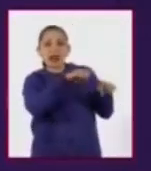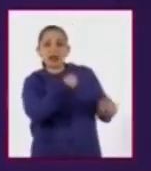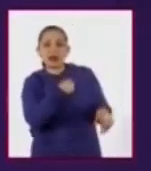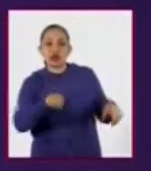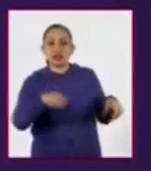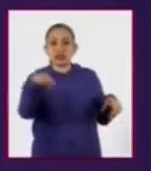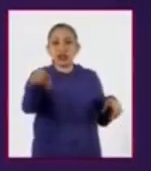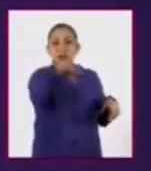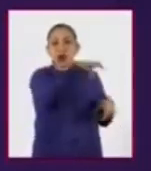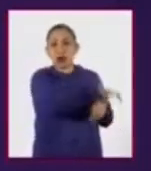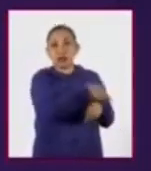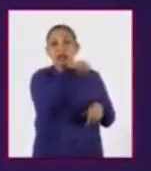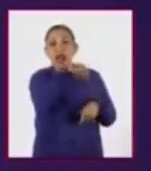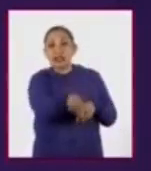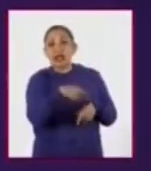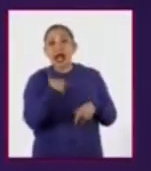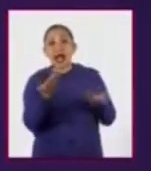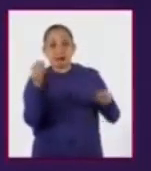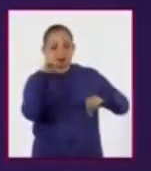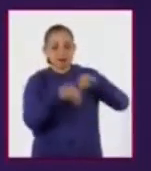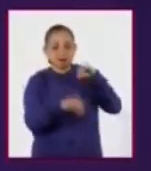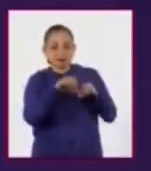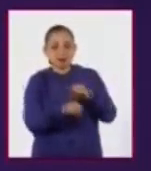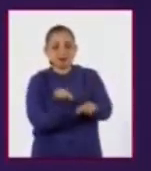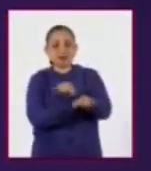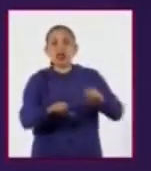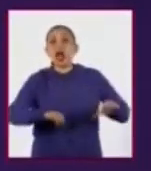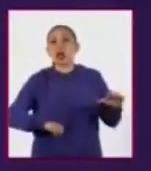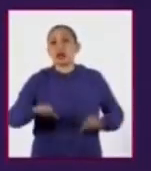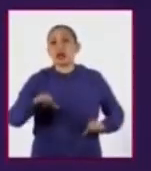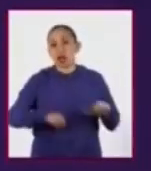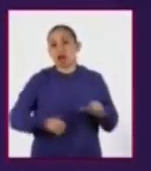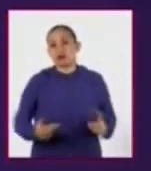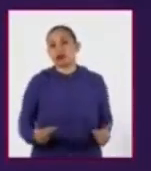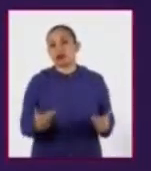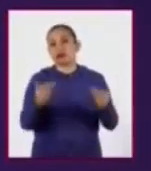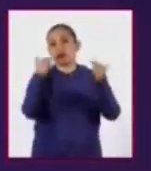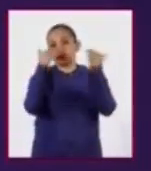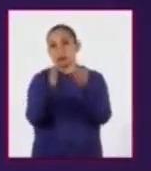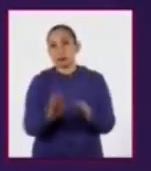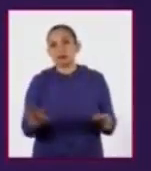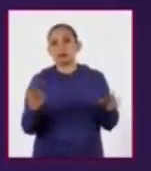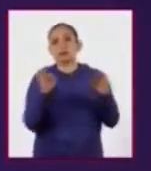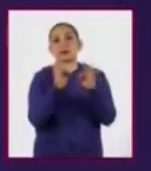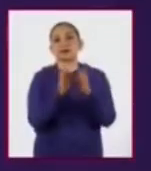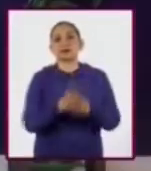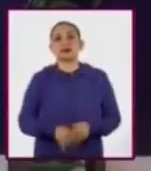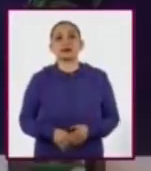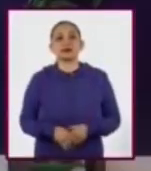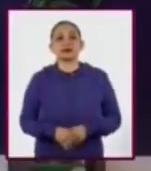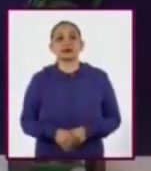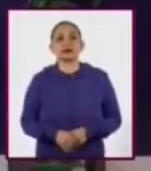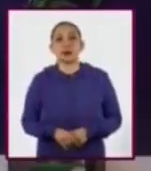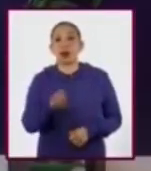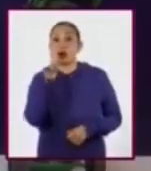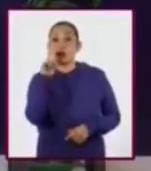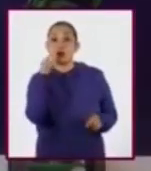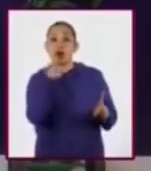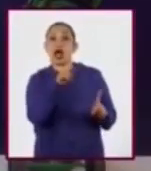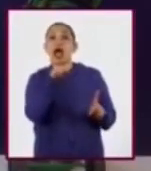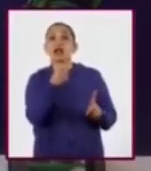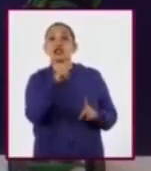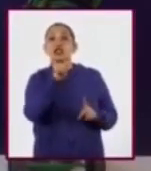municipios en los que la pirotecnia es una actividad económica fundamentalmente. Uno de ellos